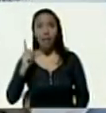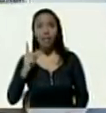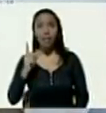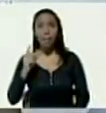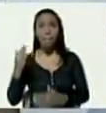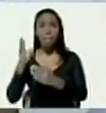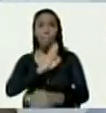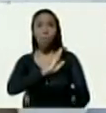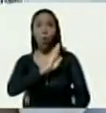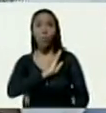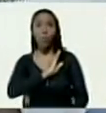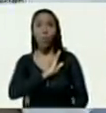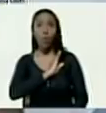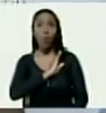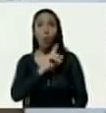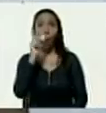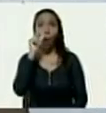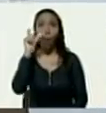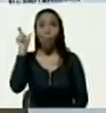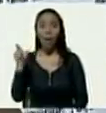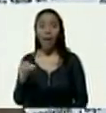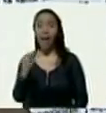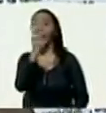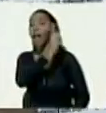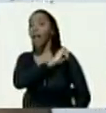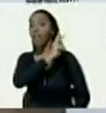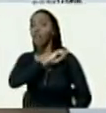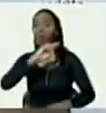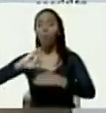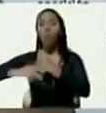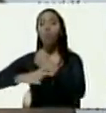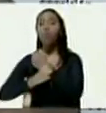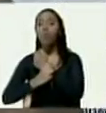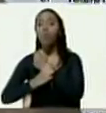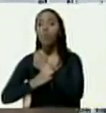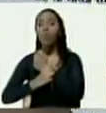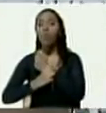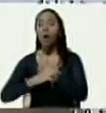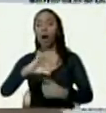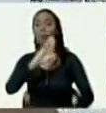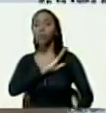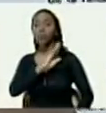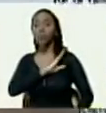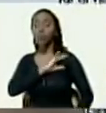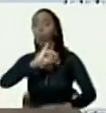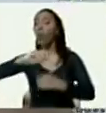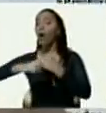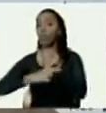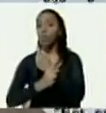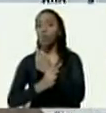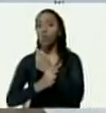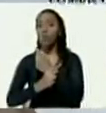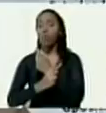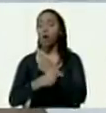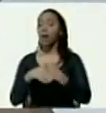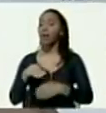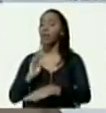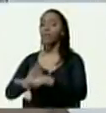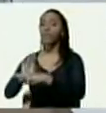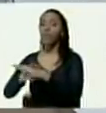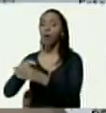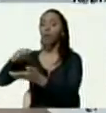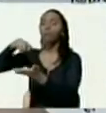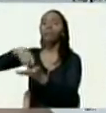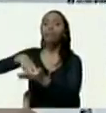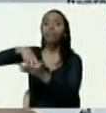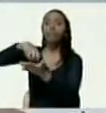Elliot Abrams, el jefe de Juan Guaidó, el dueño de Juan Guaidó, al que Juan Guaidó se le arrodilla todos los